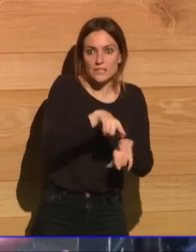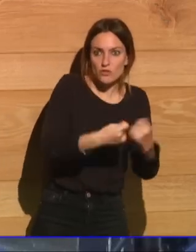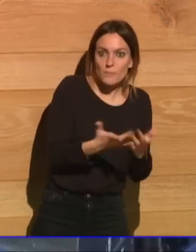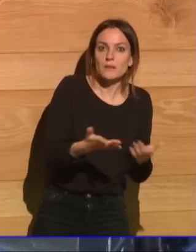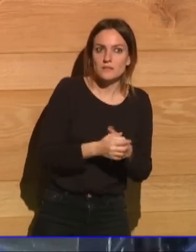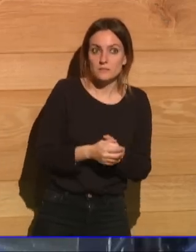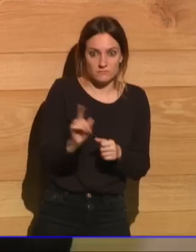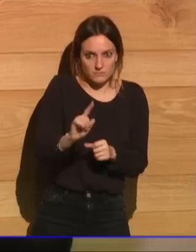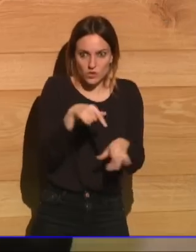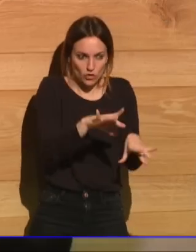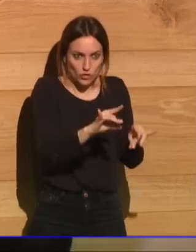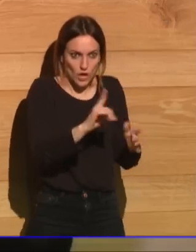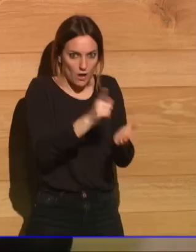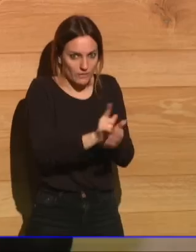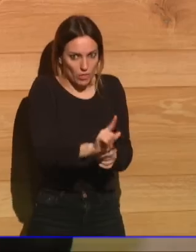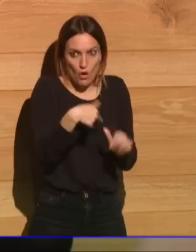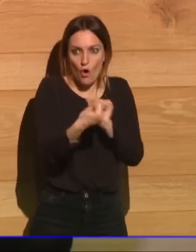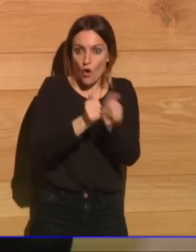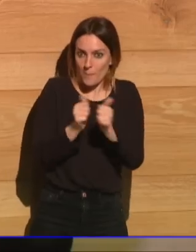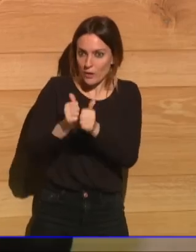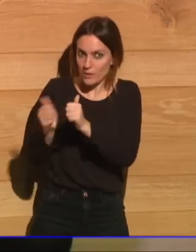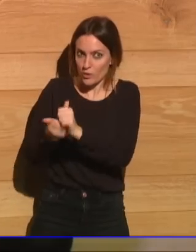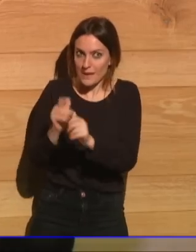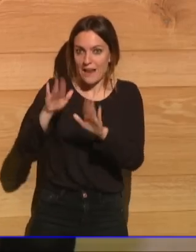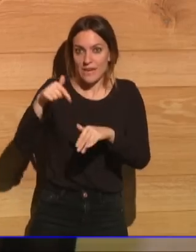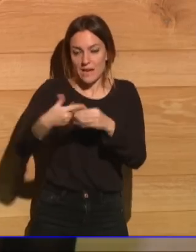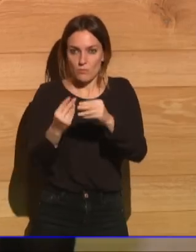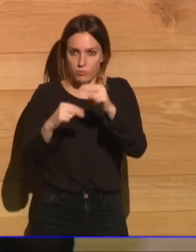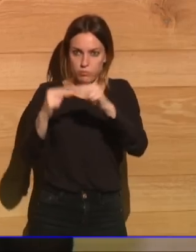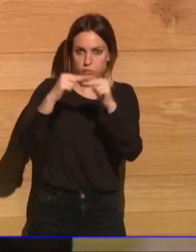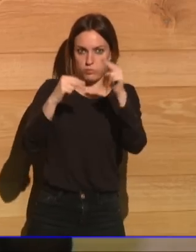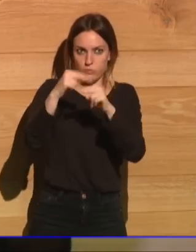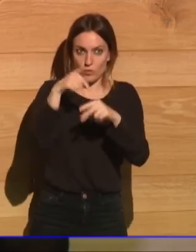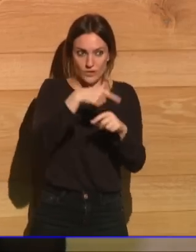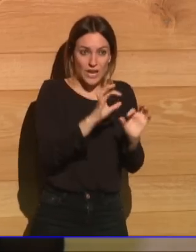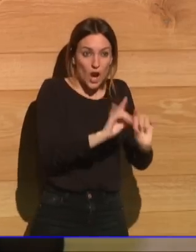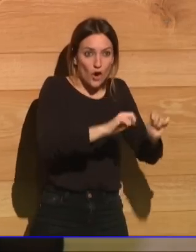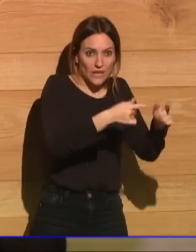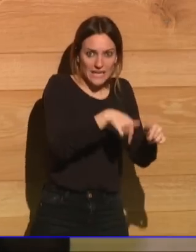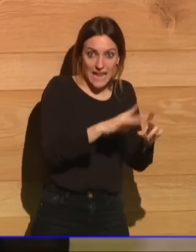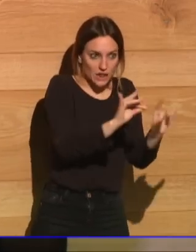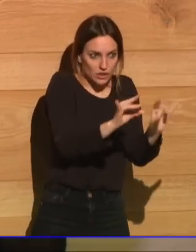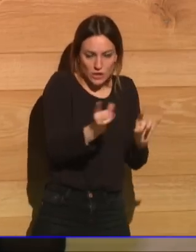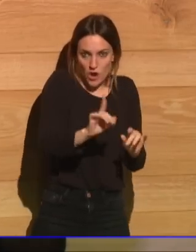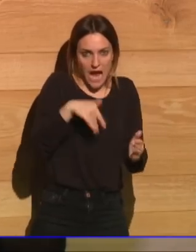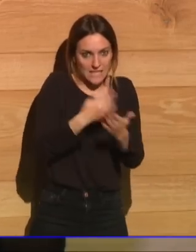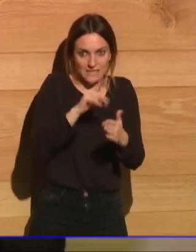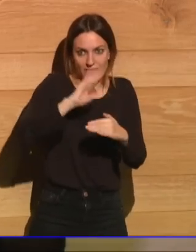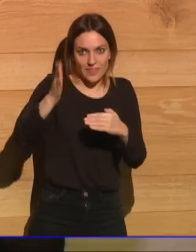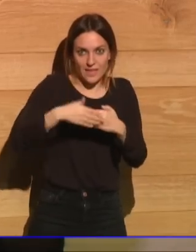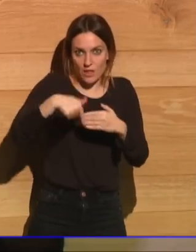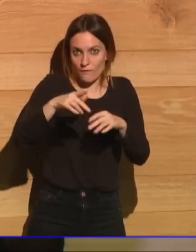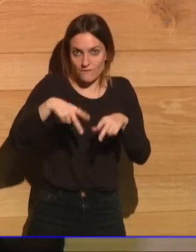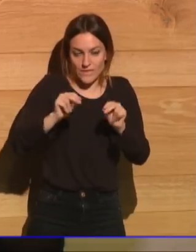negativo no lo vuelves a tocar, se hacen copias de eso y sobre eso montas. El negativo no se vuelve a tocar hasta que ya está cerrado completamente el